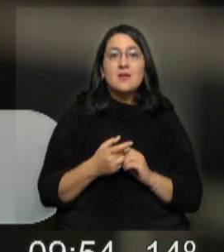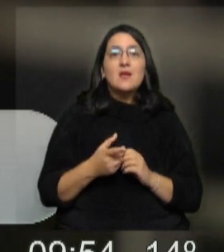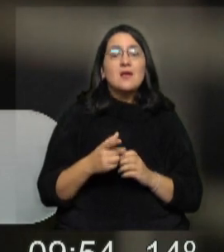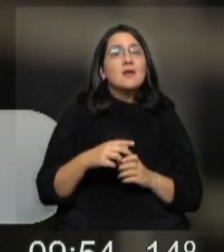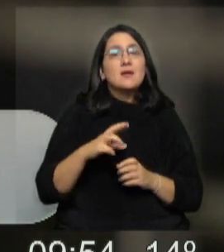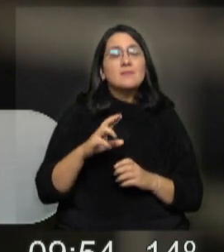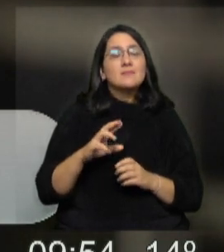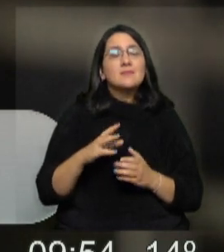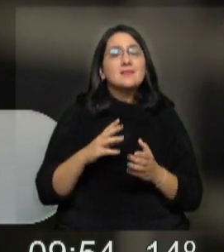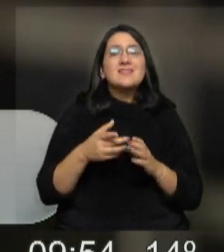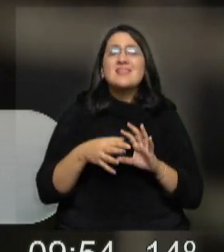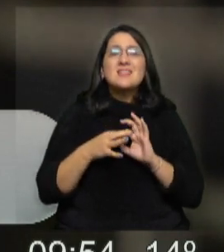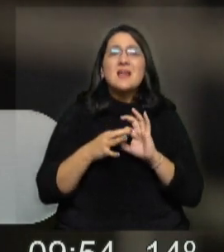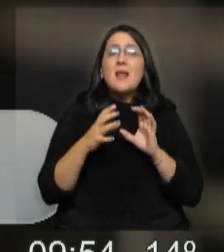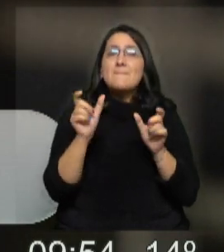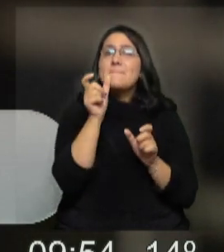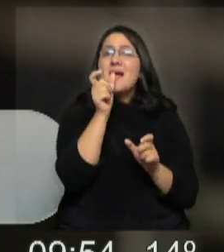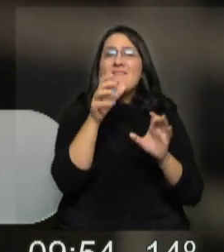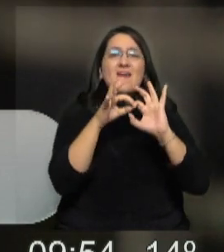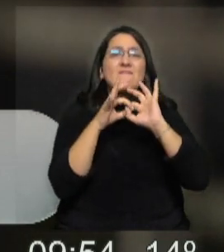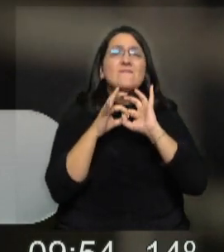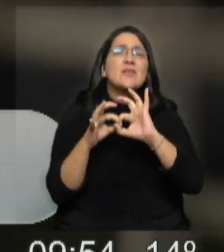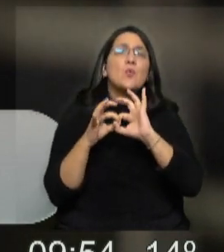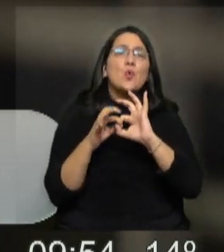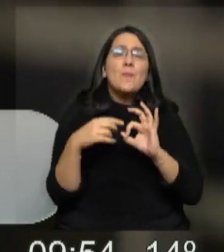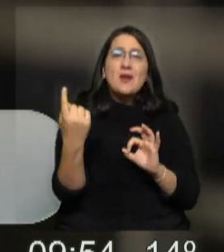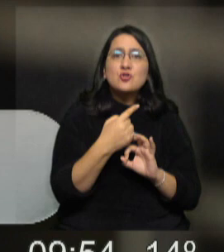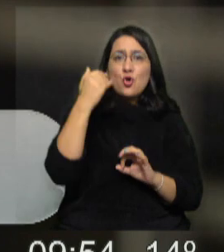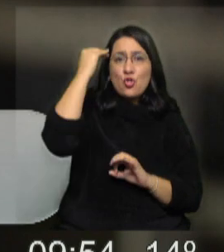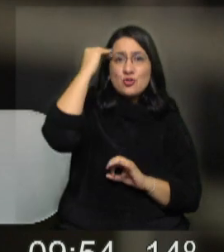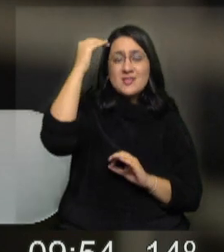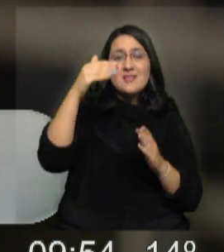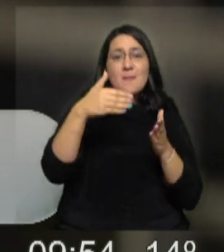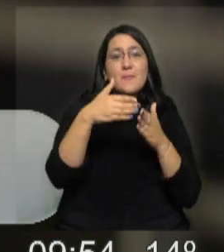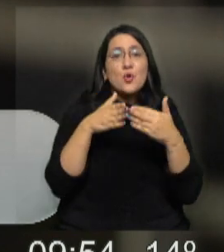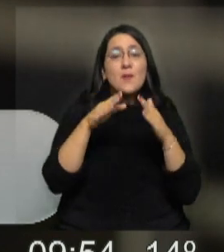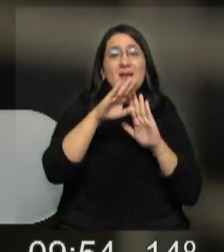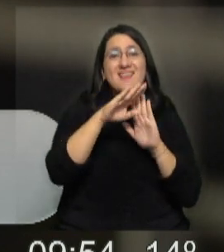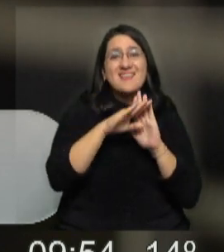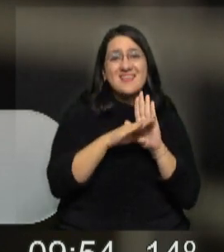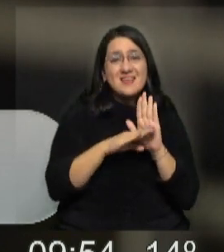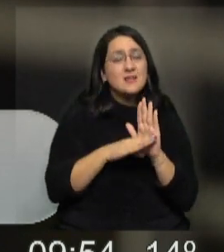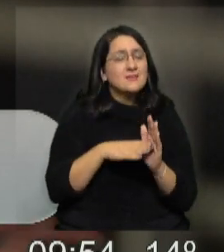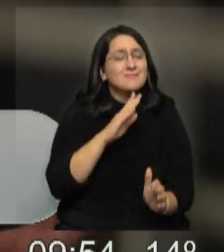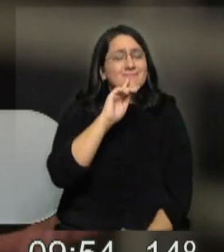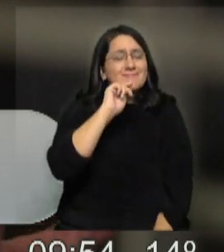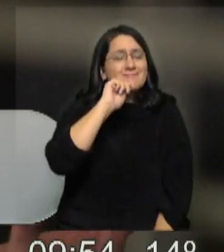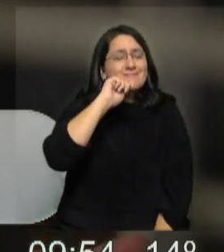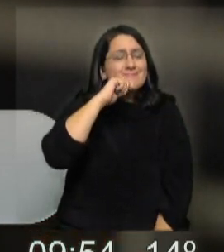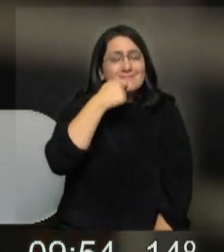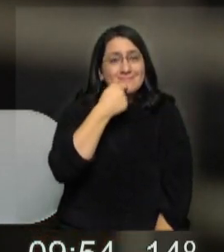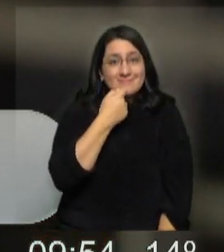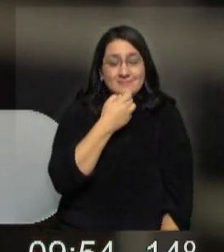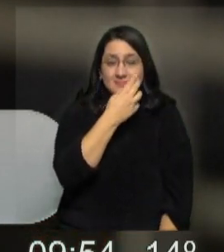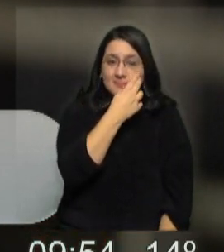Subrayar la palabra vínculos para nosotros, los docentes de Esquinas, es fundamental, los vínculos. Independientemente